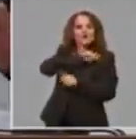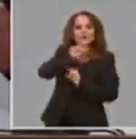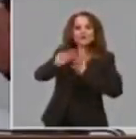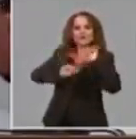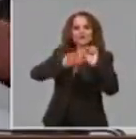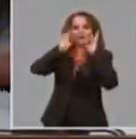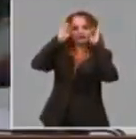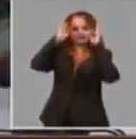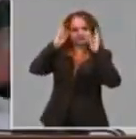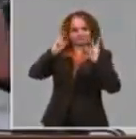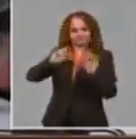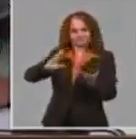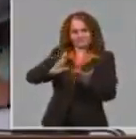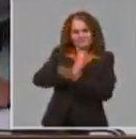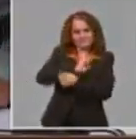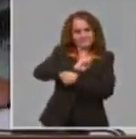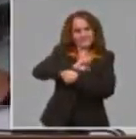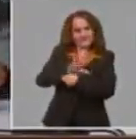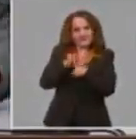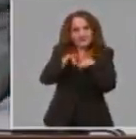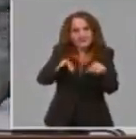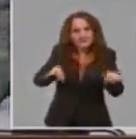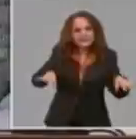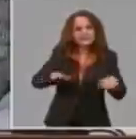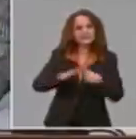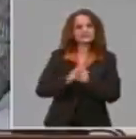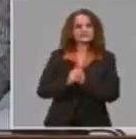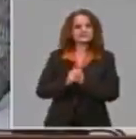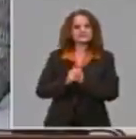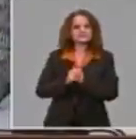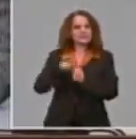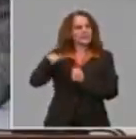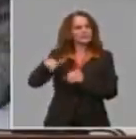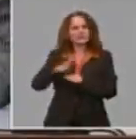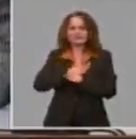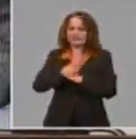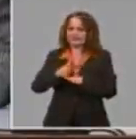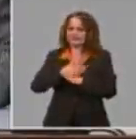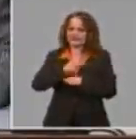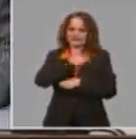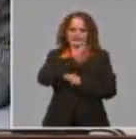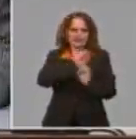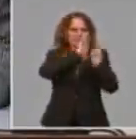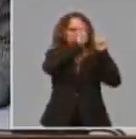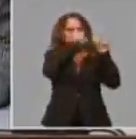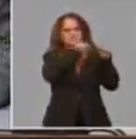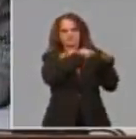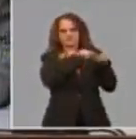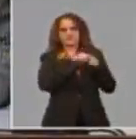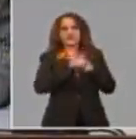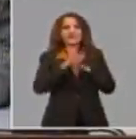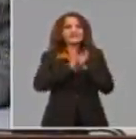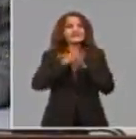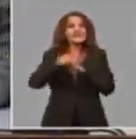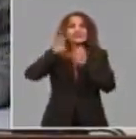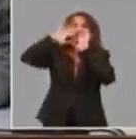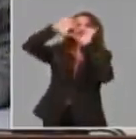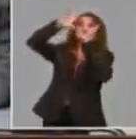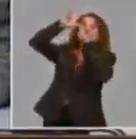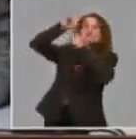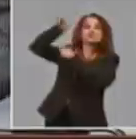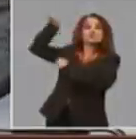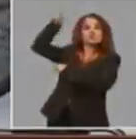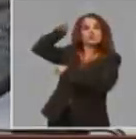diferente a lo que ve qué es la regla en el mundo tomada de manera